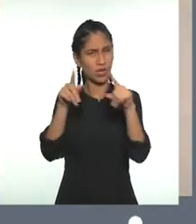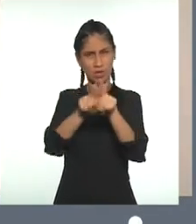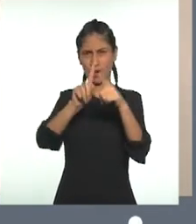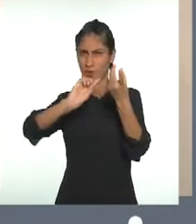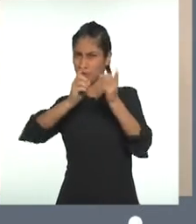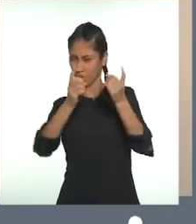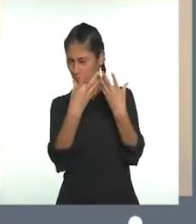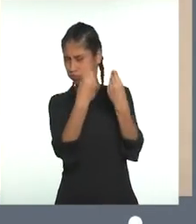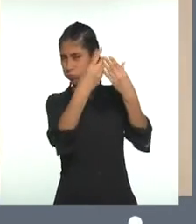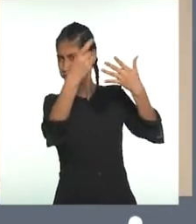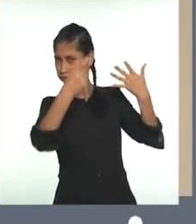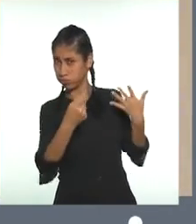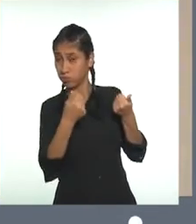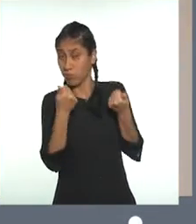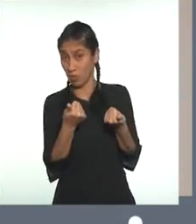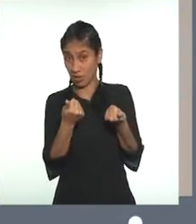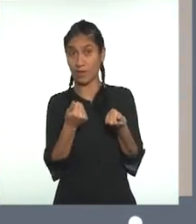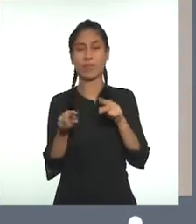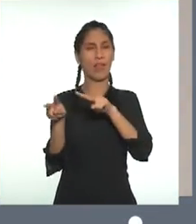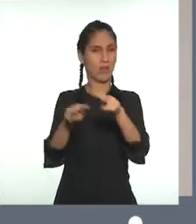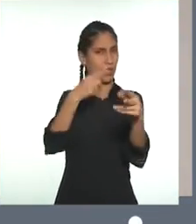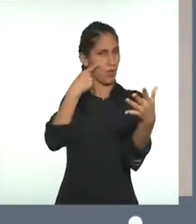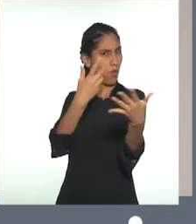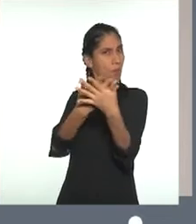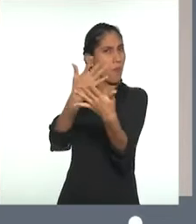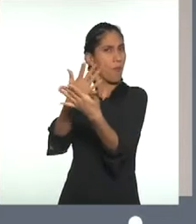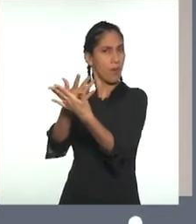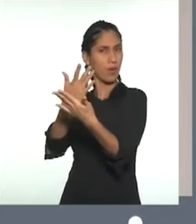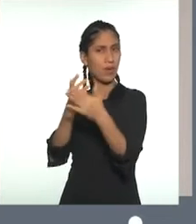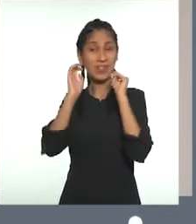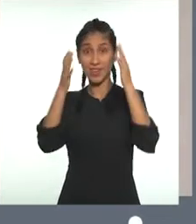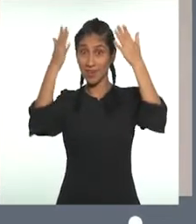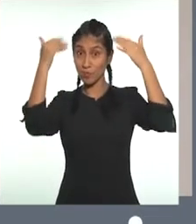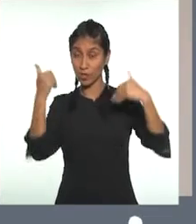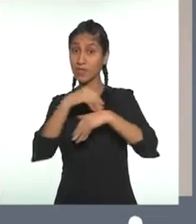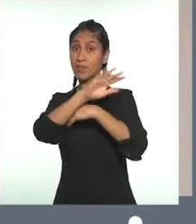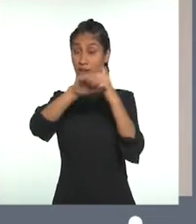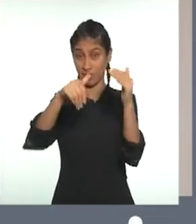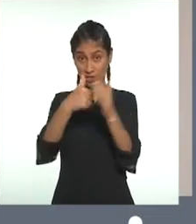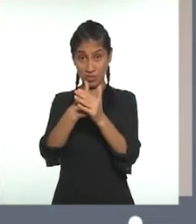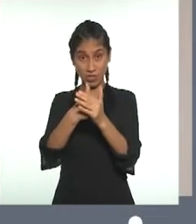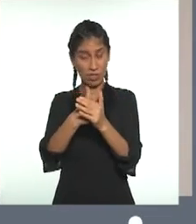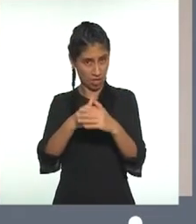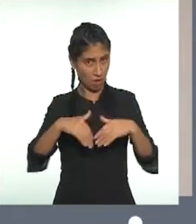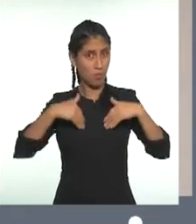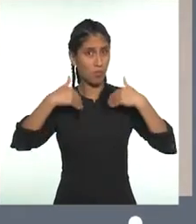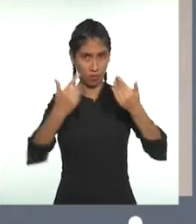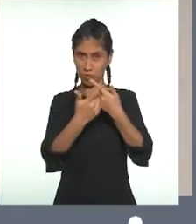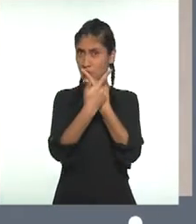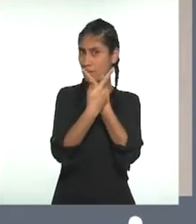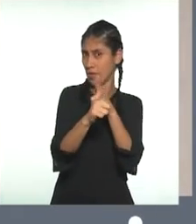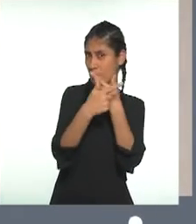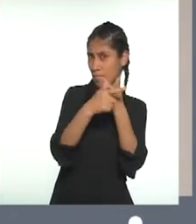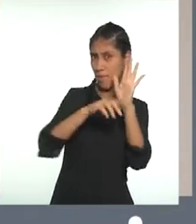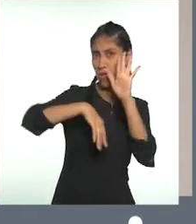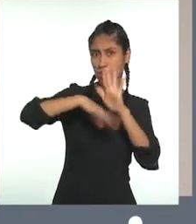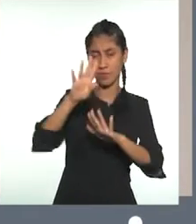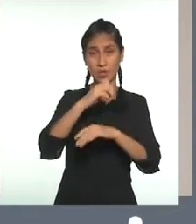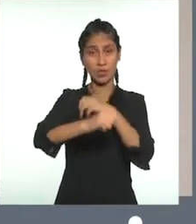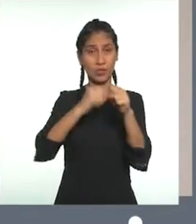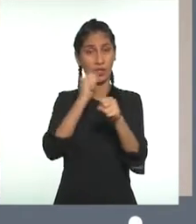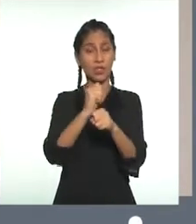significativa, ya que hemos evidenciado cómo la mujer en el transcurso de los tiempos ha sido más libre e independiente de un hombre, e incluso desde el